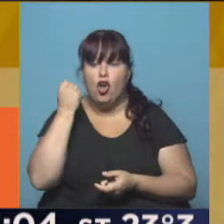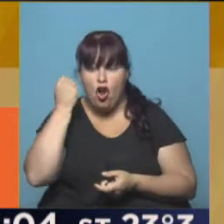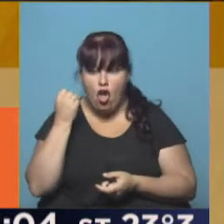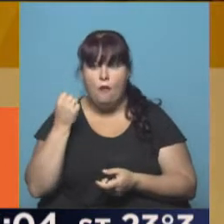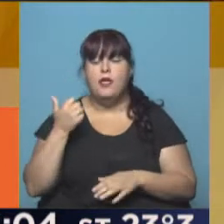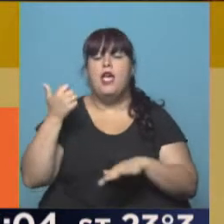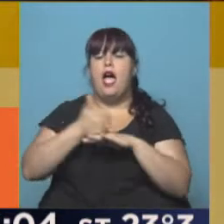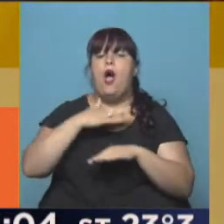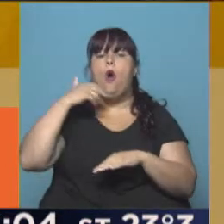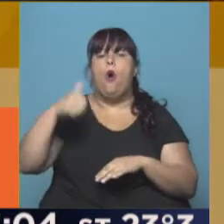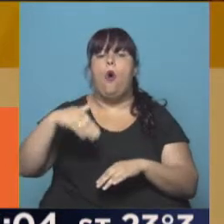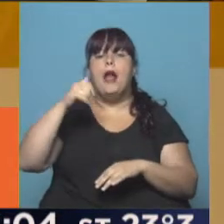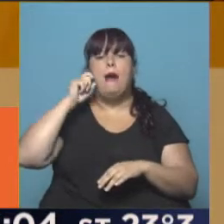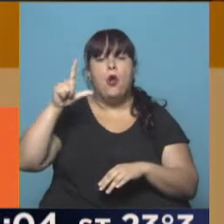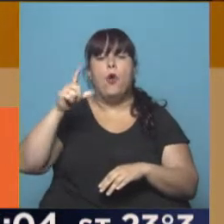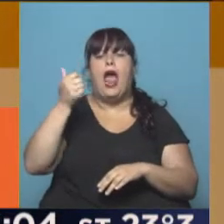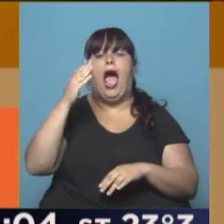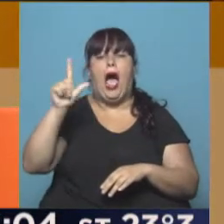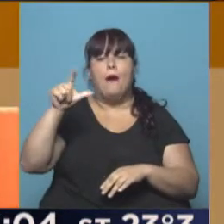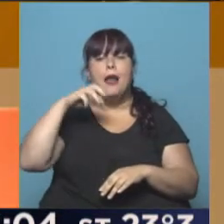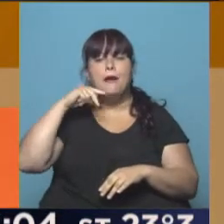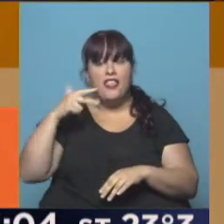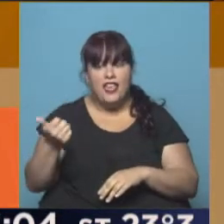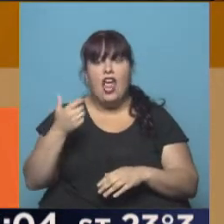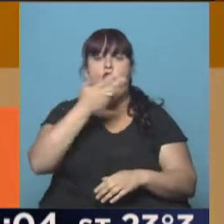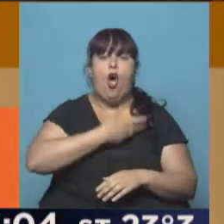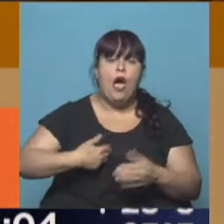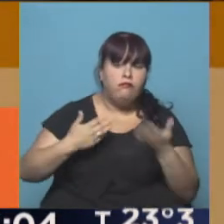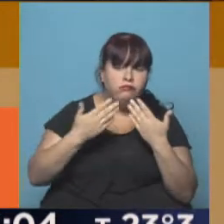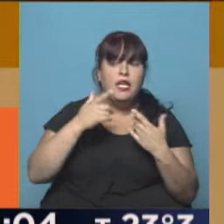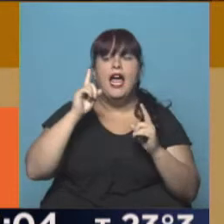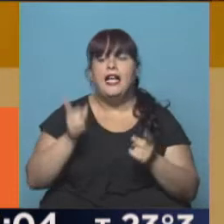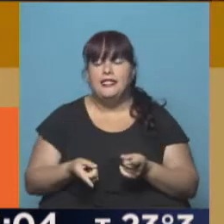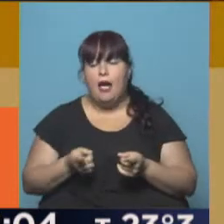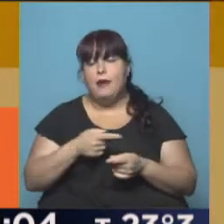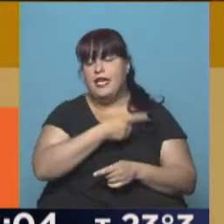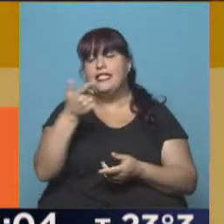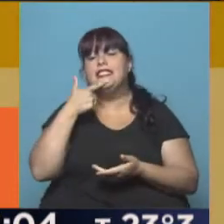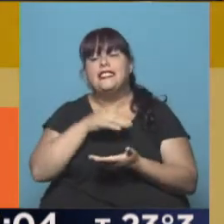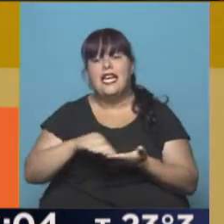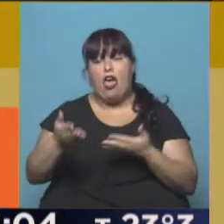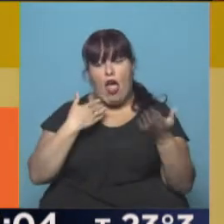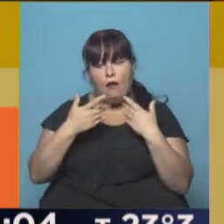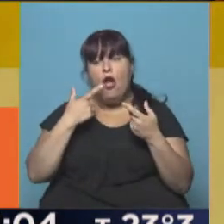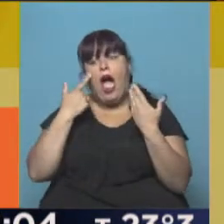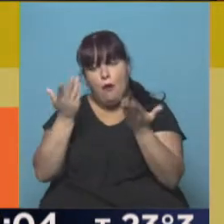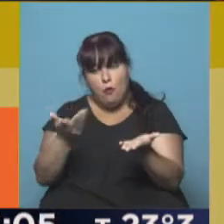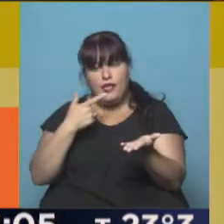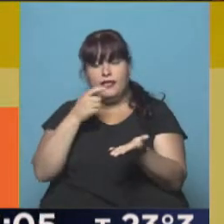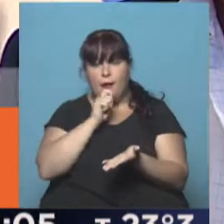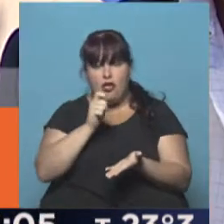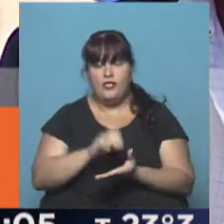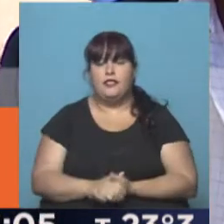que encabeza Juan Manuel Abal Medina, hablaron los gobernadores y habló también los senadores nacionales. Si les parece, compartimos la